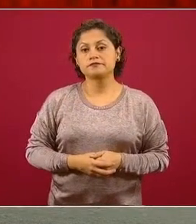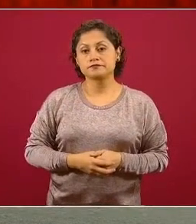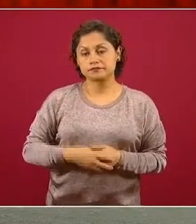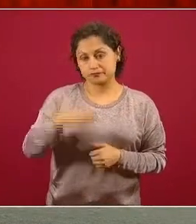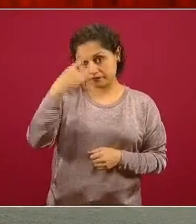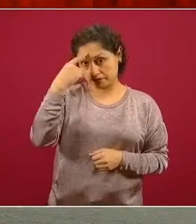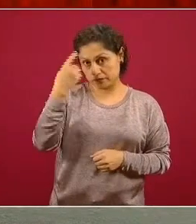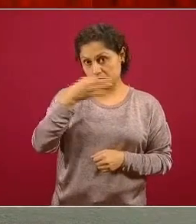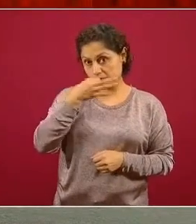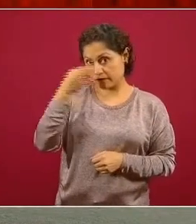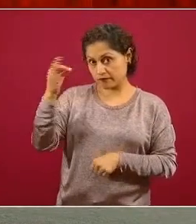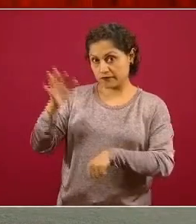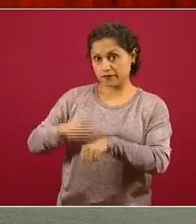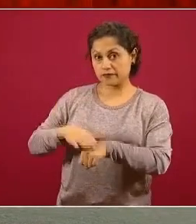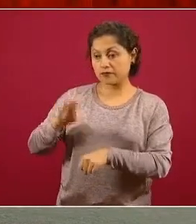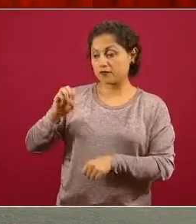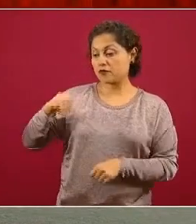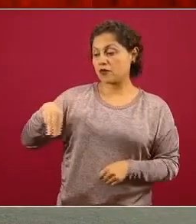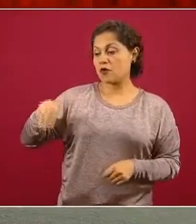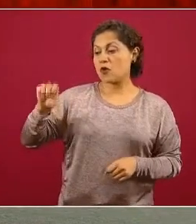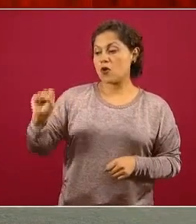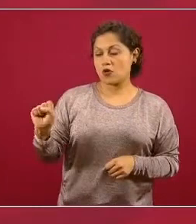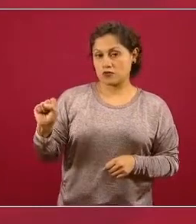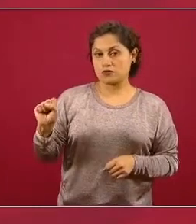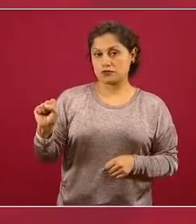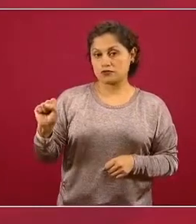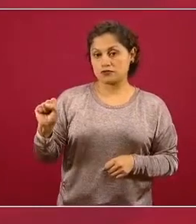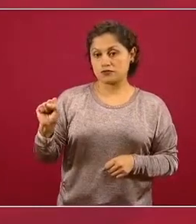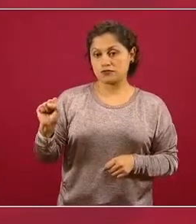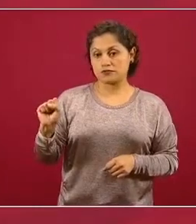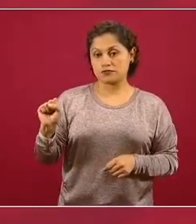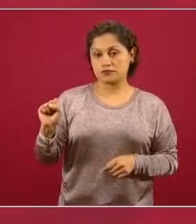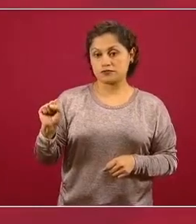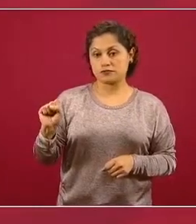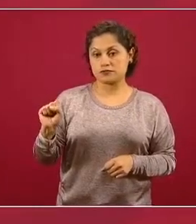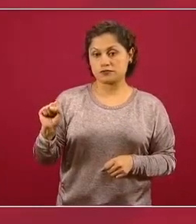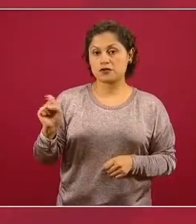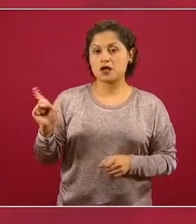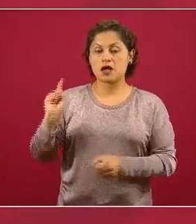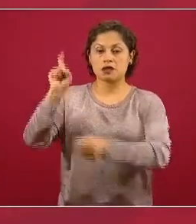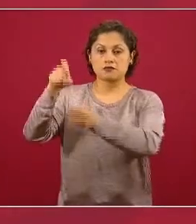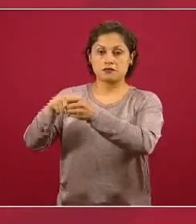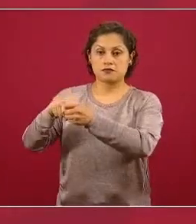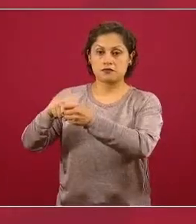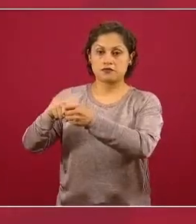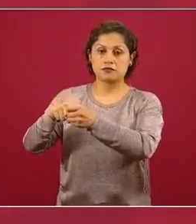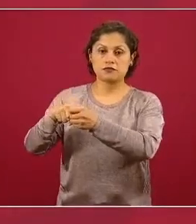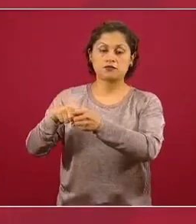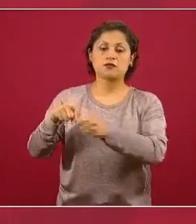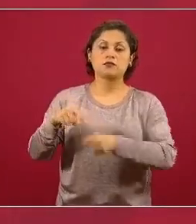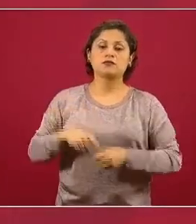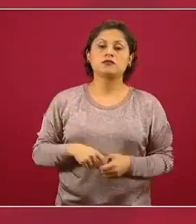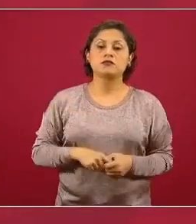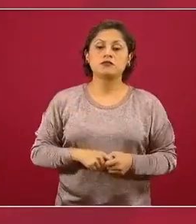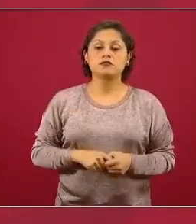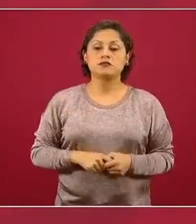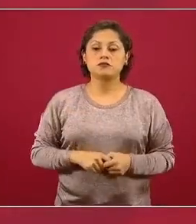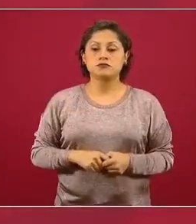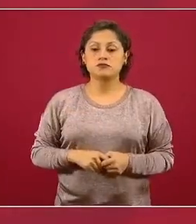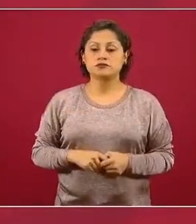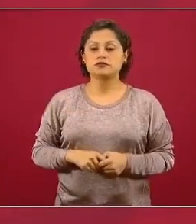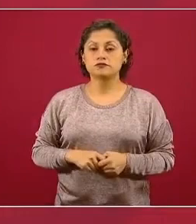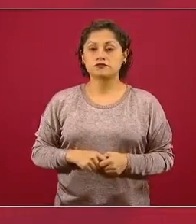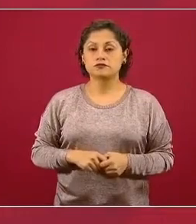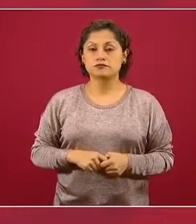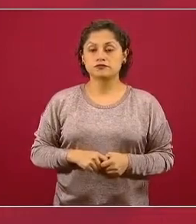la Organización de Naciones Unidas, a la que pertenece la Organización Mundial de la Salud, y al Congreso, es decir, al